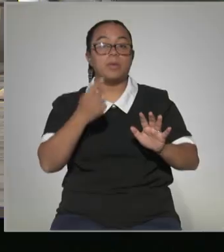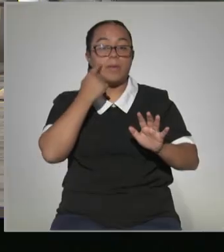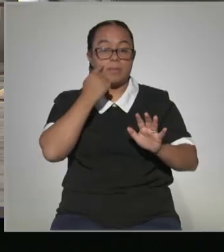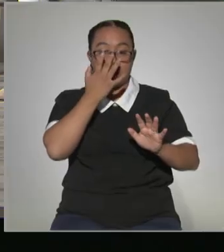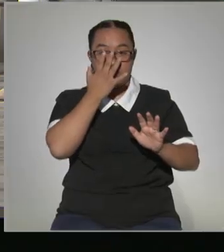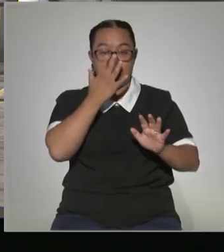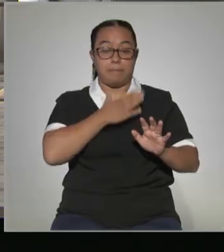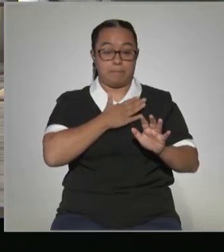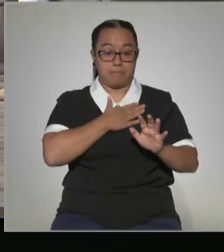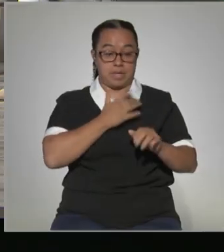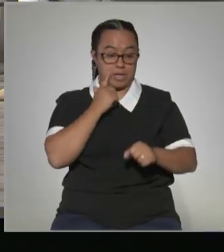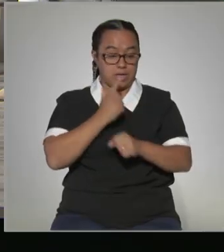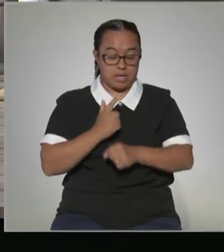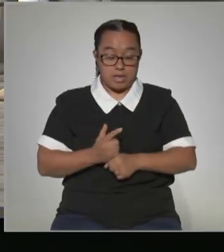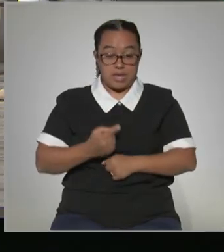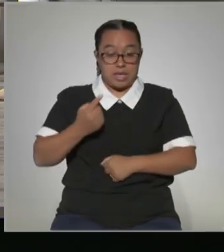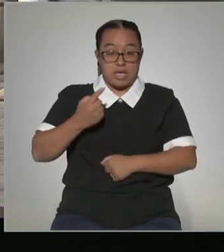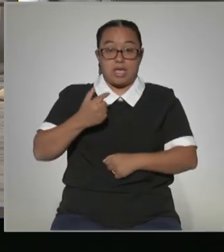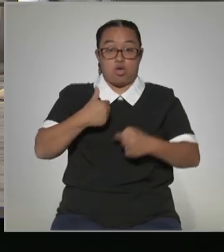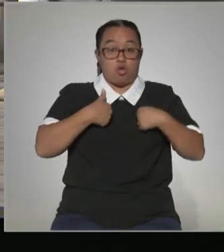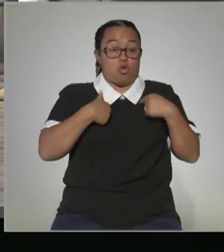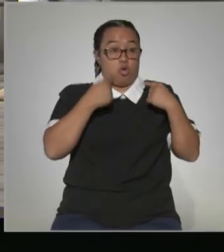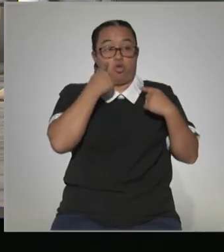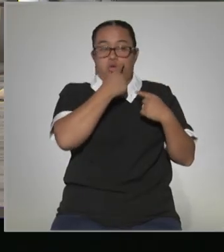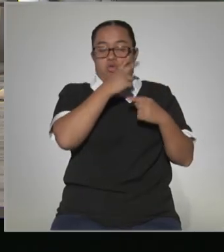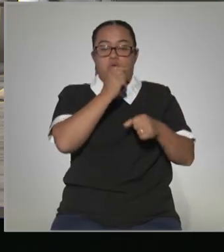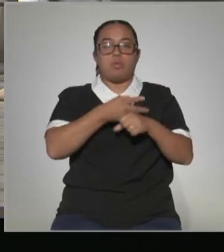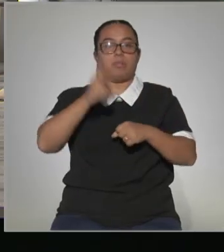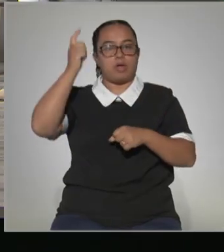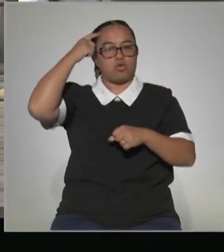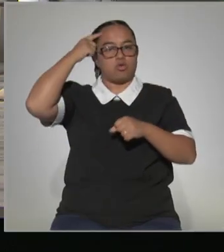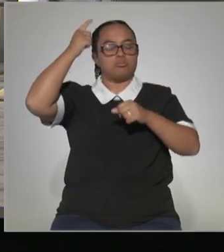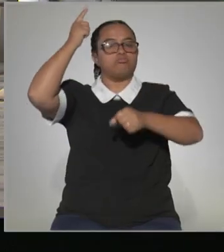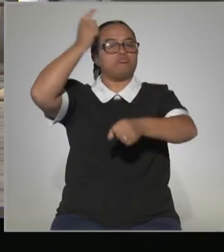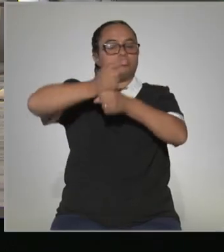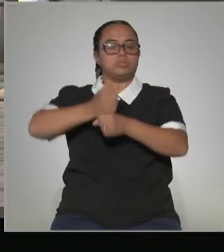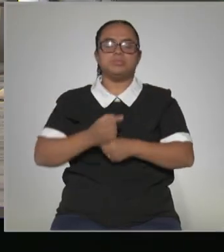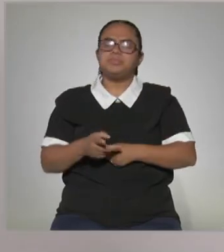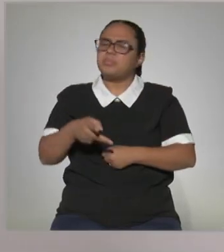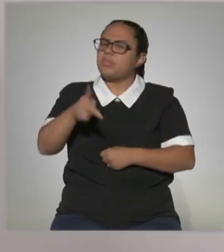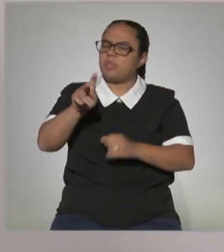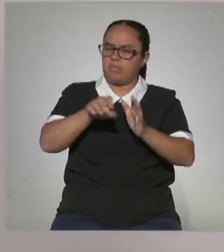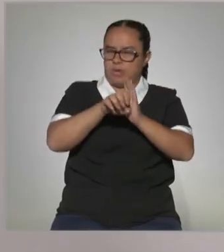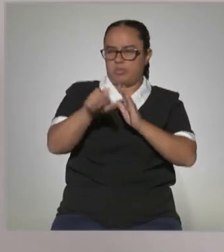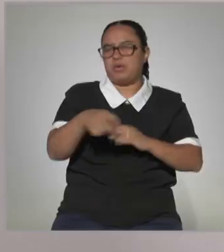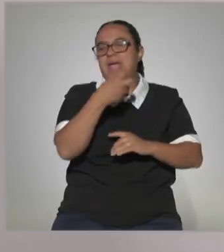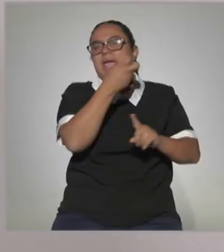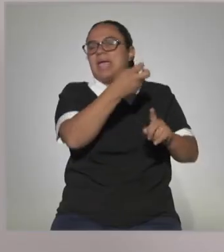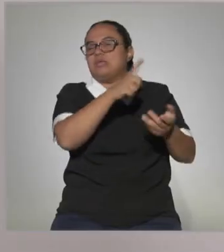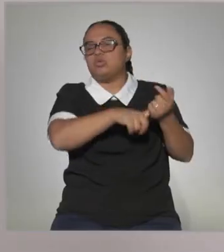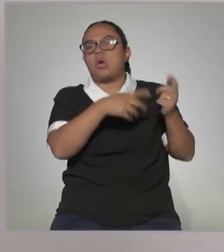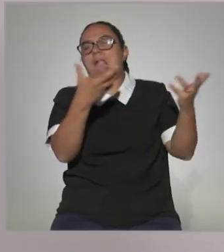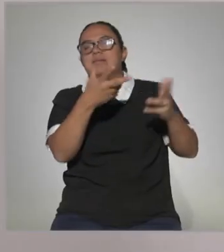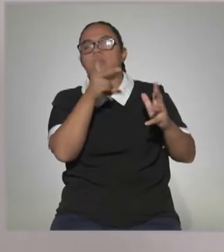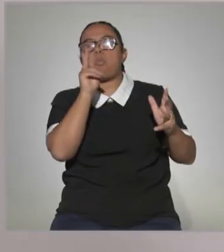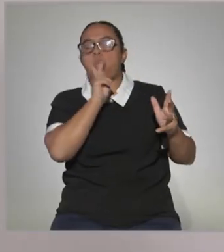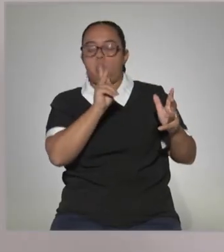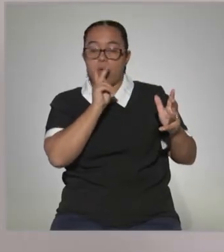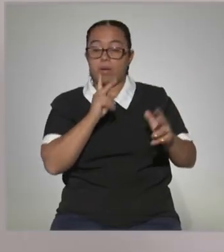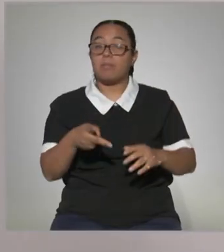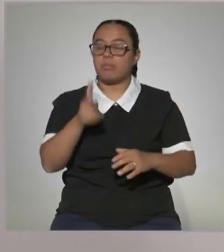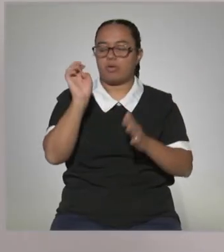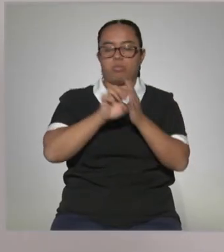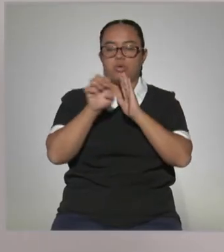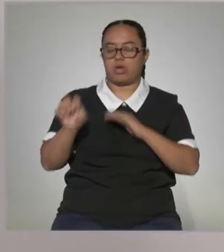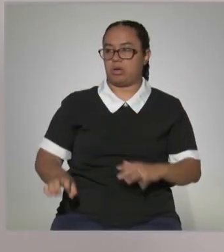tu percepción no se da cuenta, pero el cerebro se da cuenta. No, ya sé, pero por ejemplo, eso es un experimento. Pero ¿qué pasa cuando tú llegas,